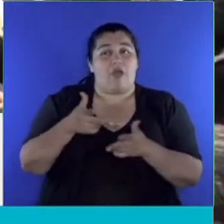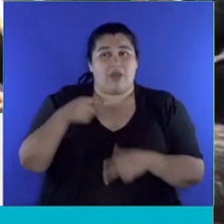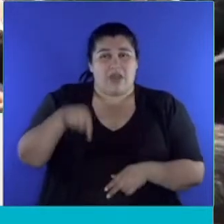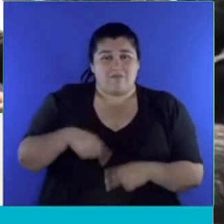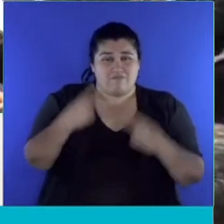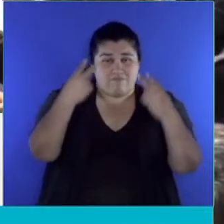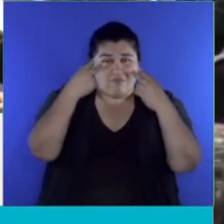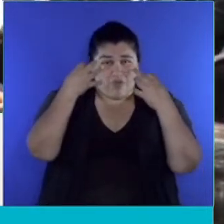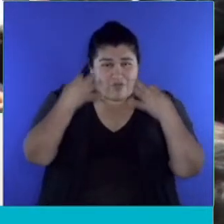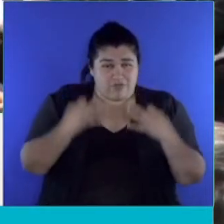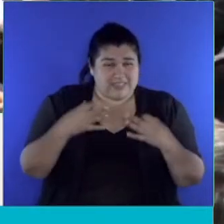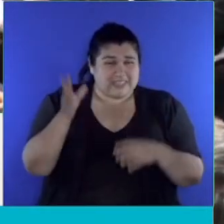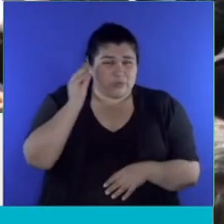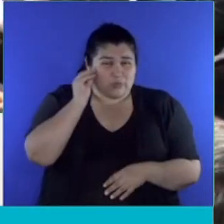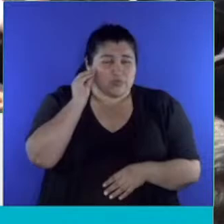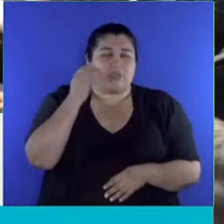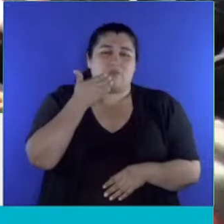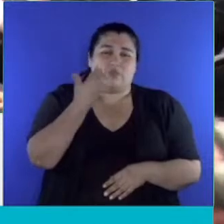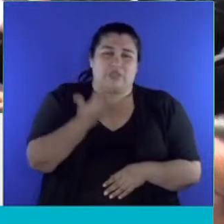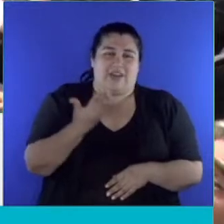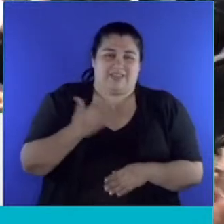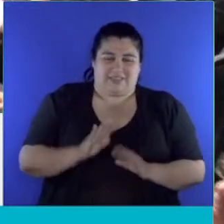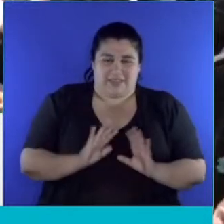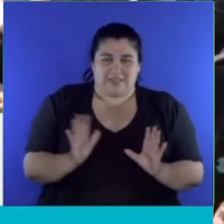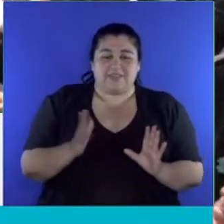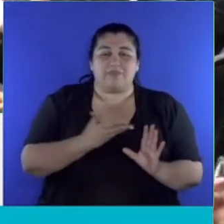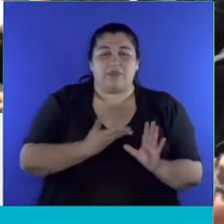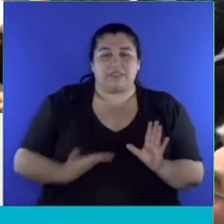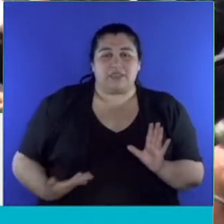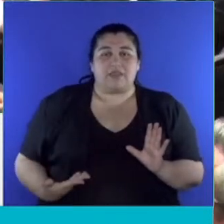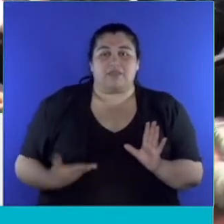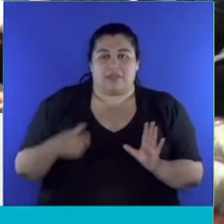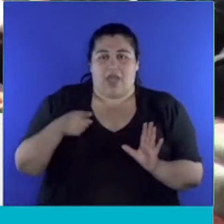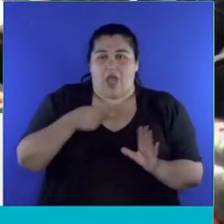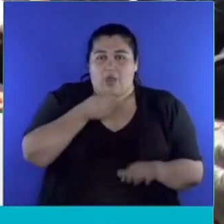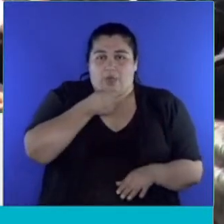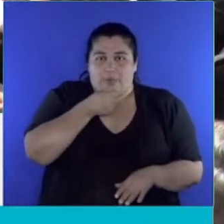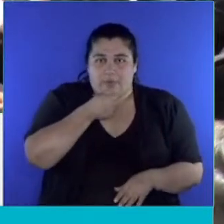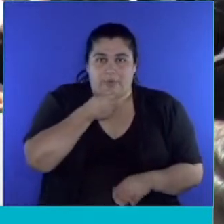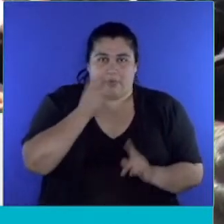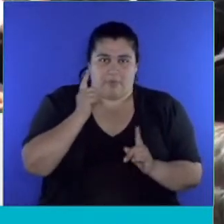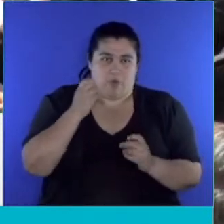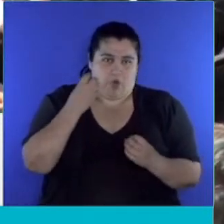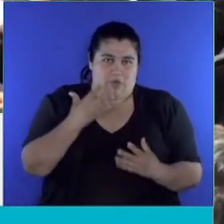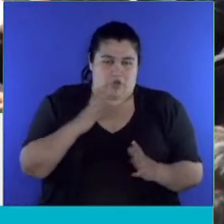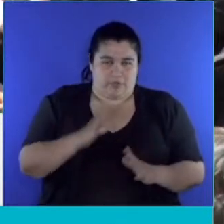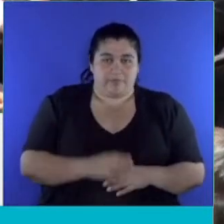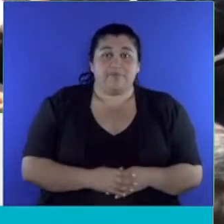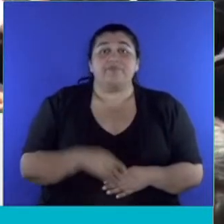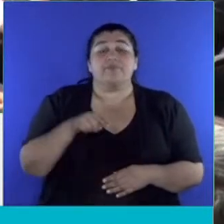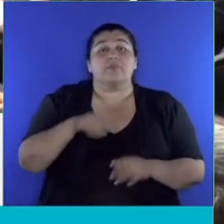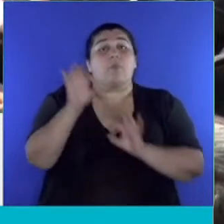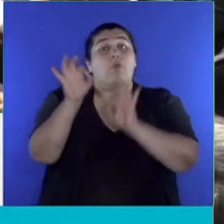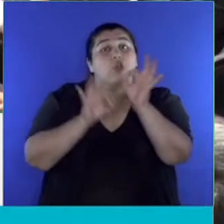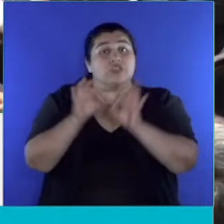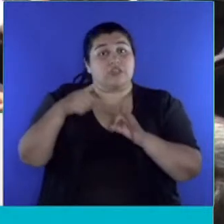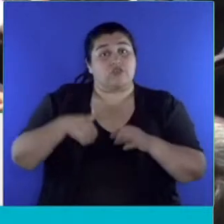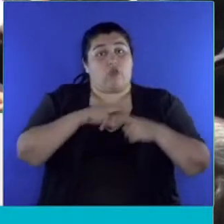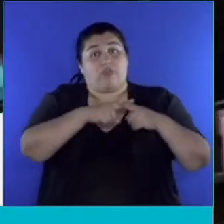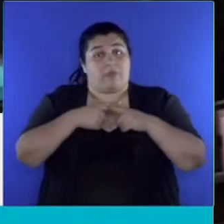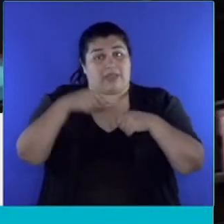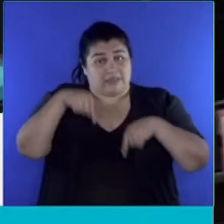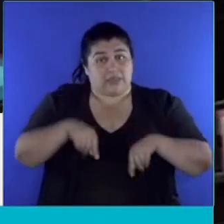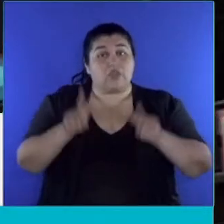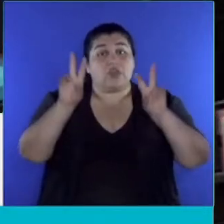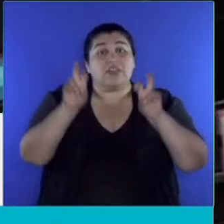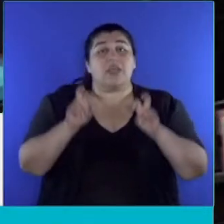escucha? Ahí está, perfecto. Muchas gracias, señor presidente. Ahí está, me acerco un poco más. El proyecto que estamos debatiendo hoy es